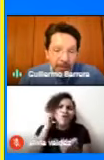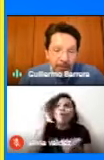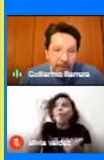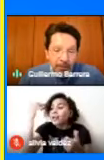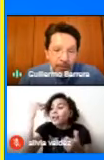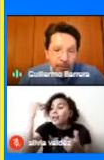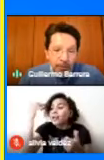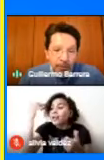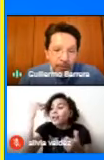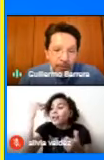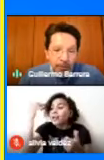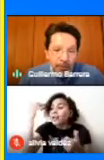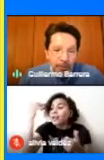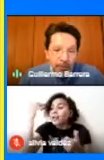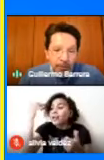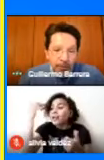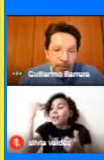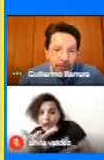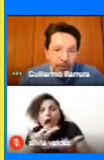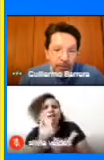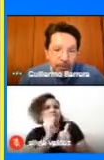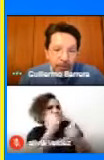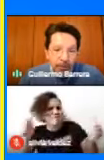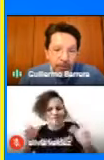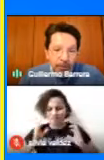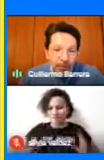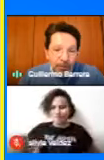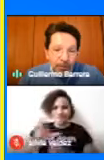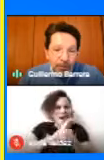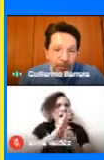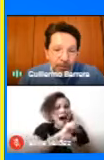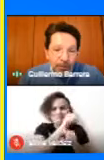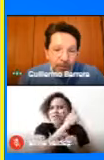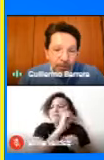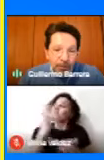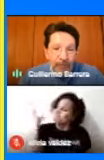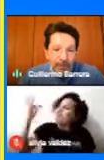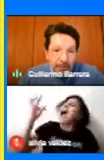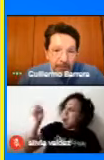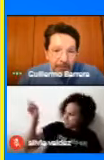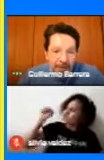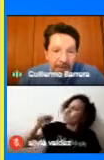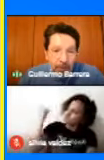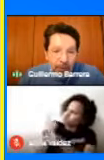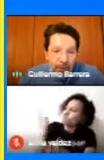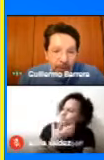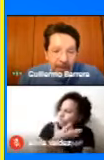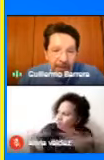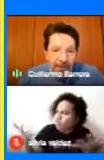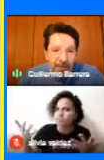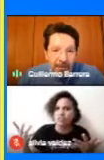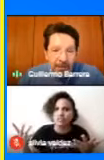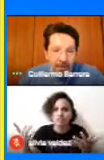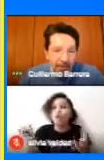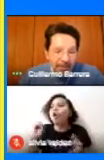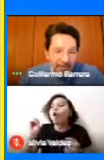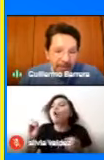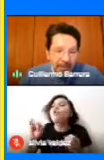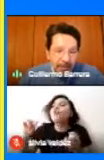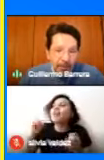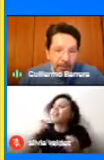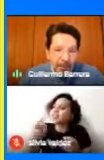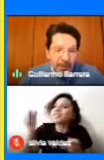gobierno colaborativo, los mismos ciudadanos van a testificar y van a corroborar